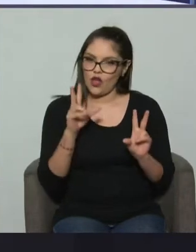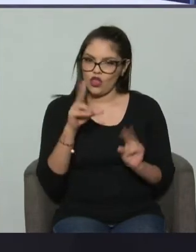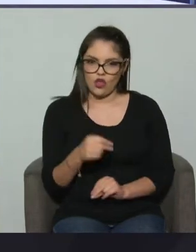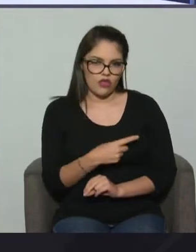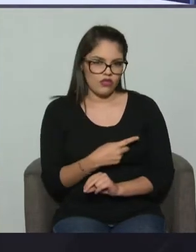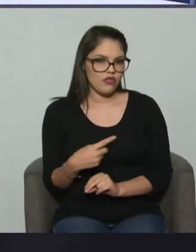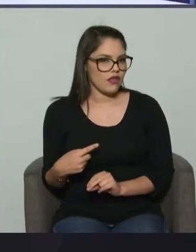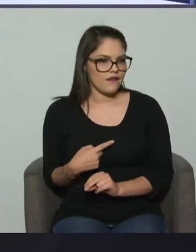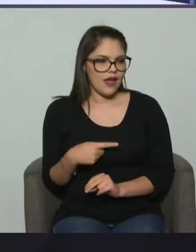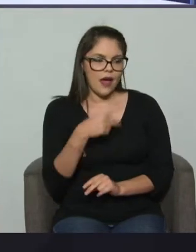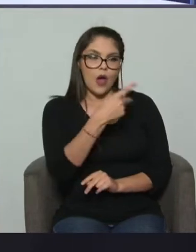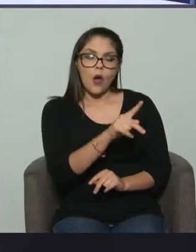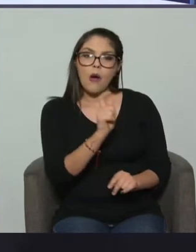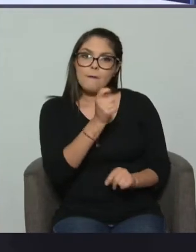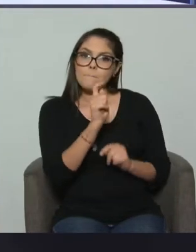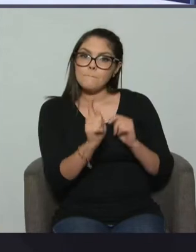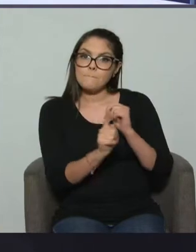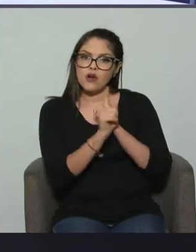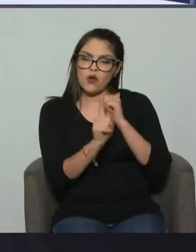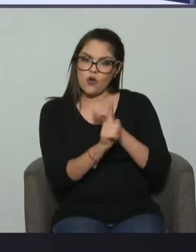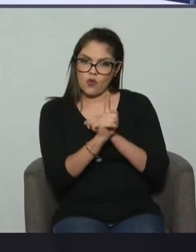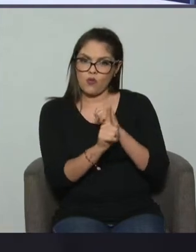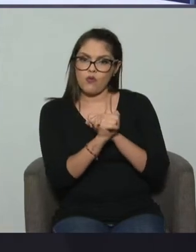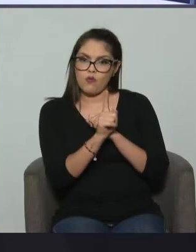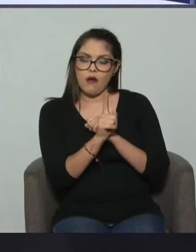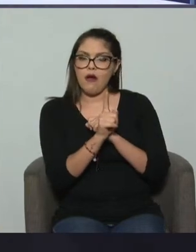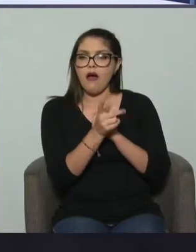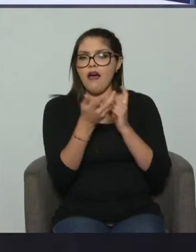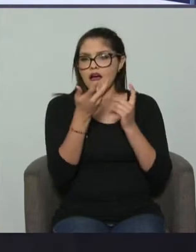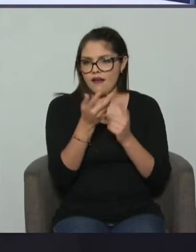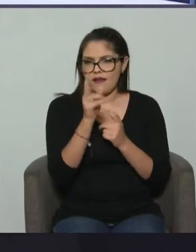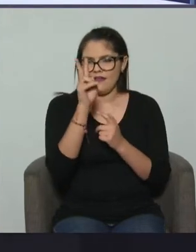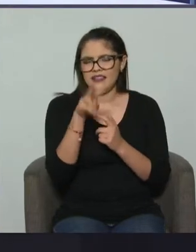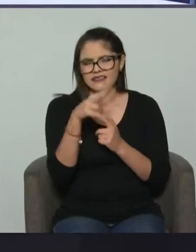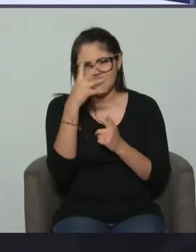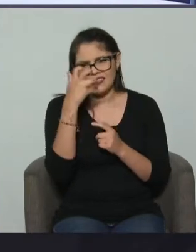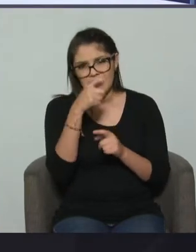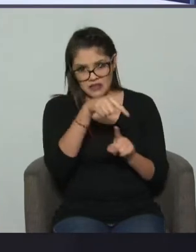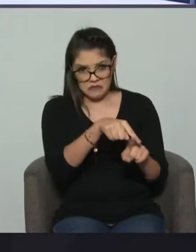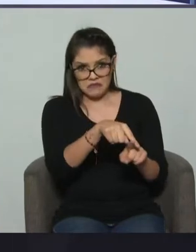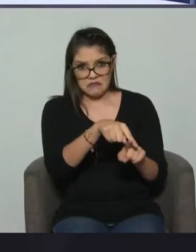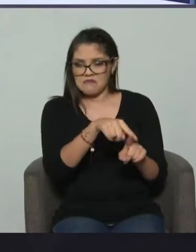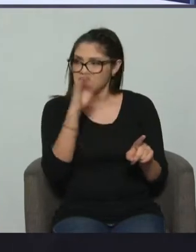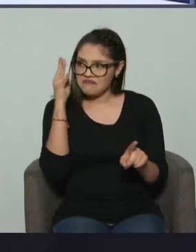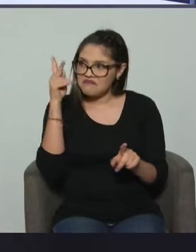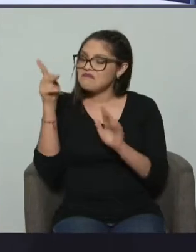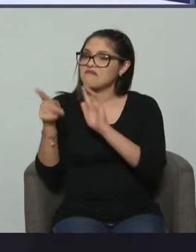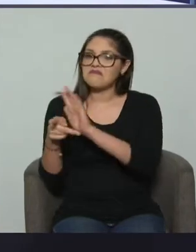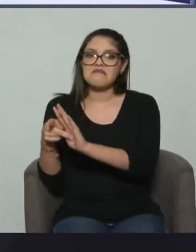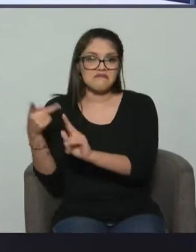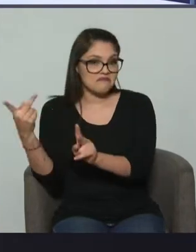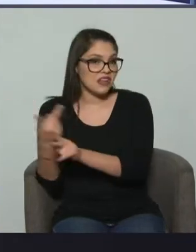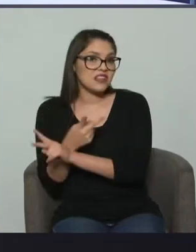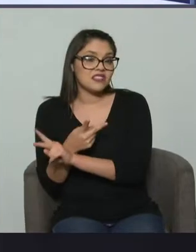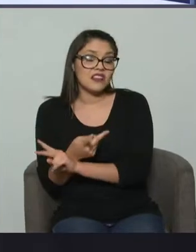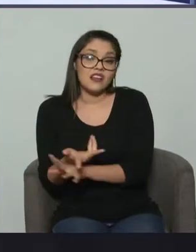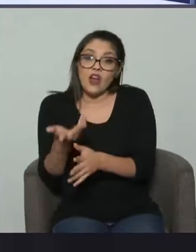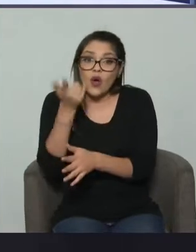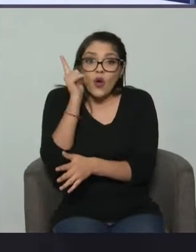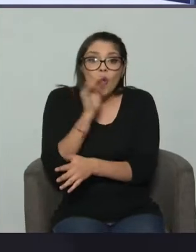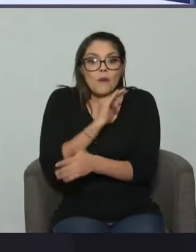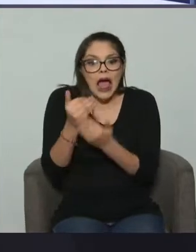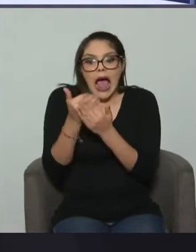entorno en donde la violencia es algo que se ha vuelto parte de esta sociedad del siglo XXI. Y hay que erradicarla.